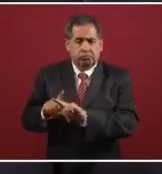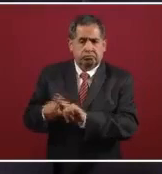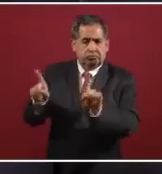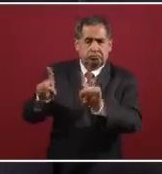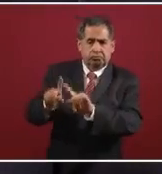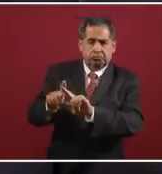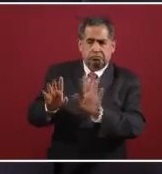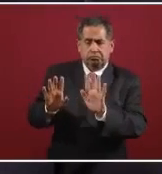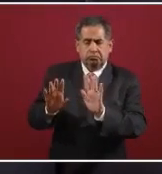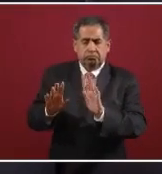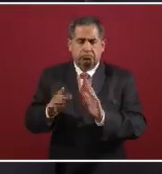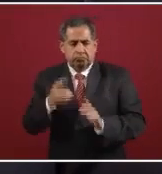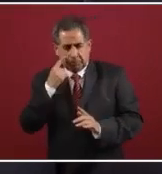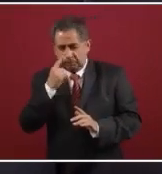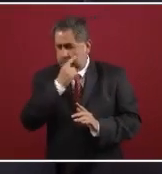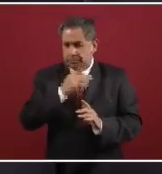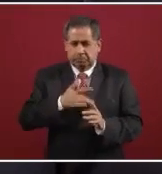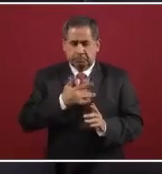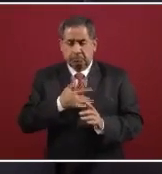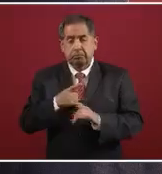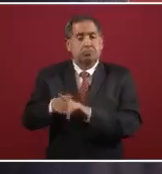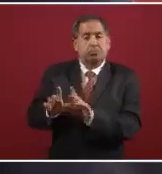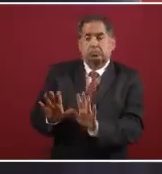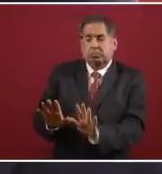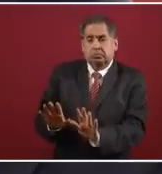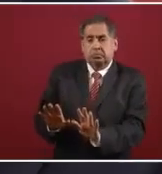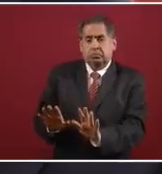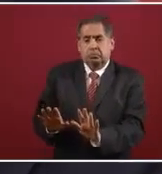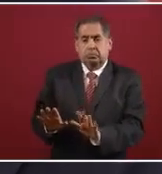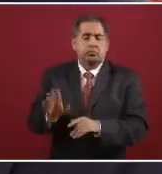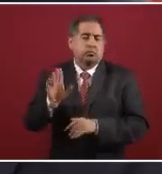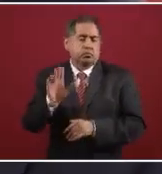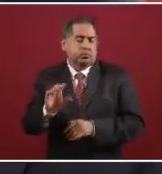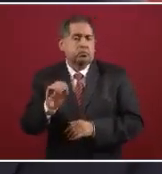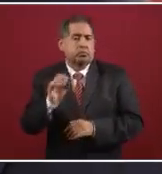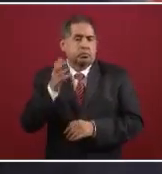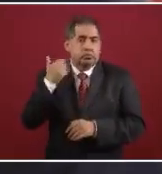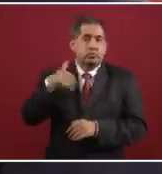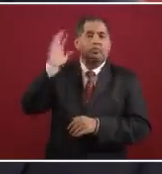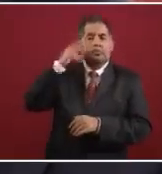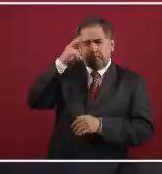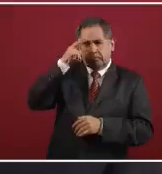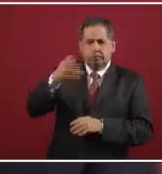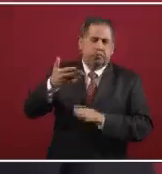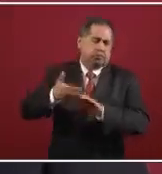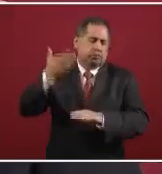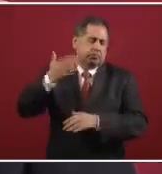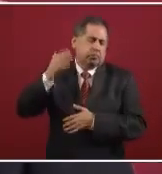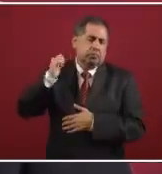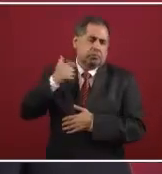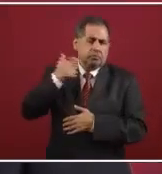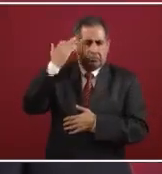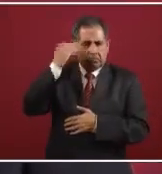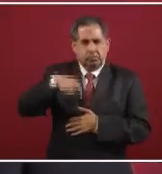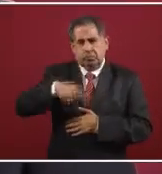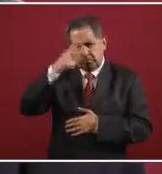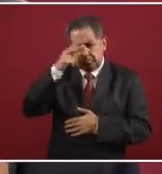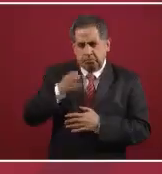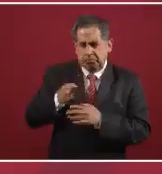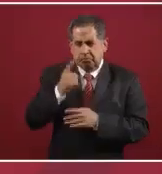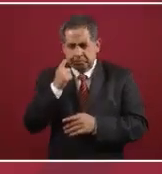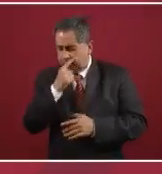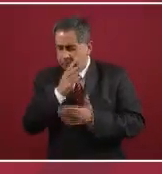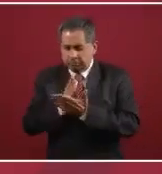manera discrecional, o se hacía así en México en otros tiempos.